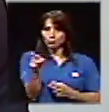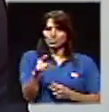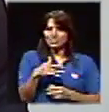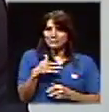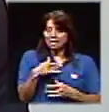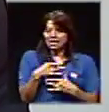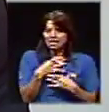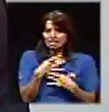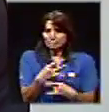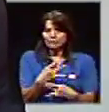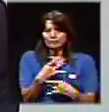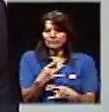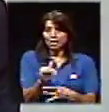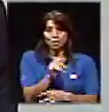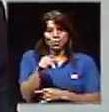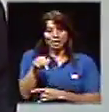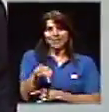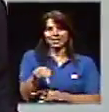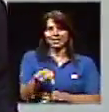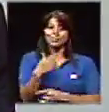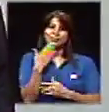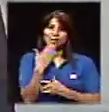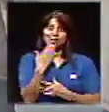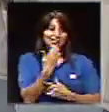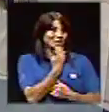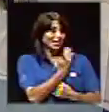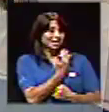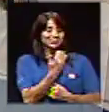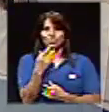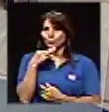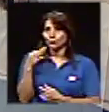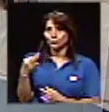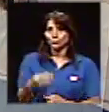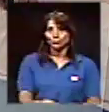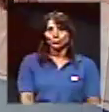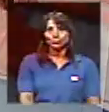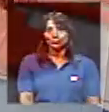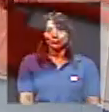para ustedes el interés que estoy seguro que tuvo. Muchas gracias, don Otto. Mucho gusto.